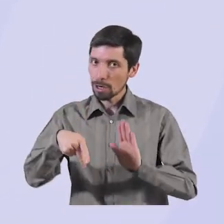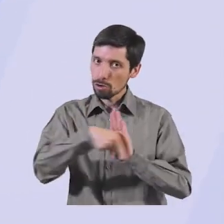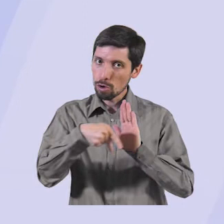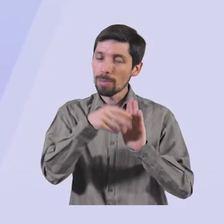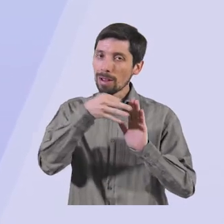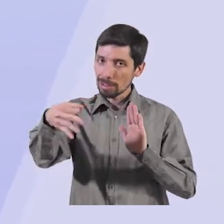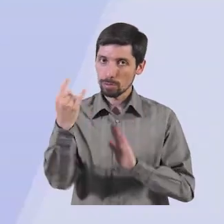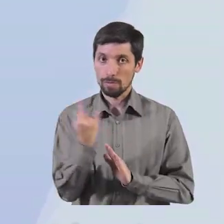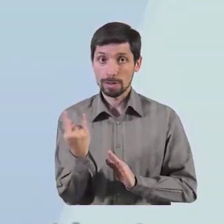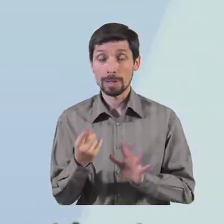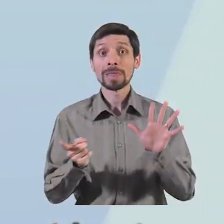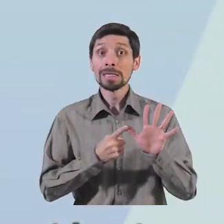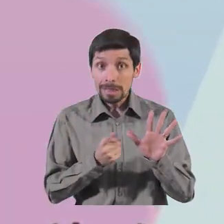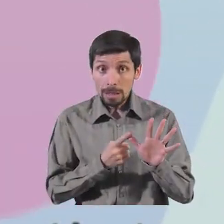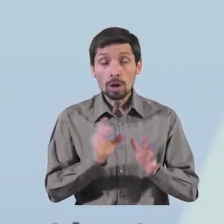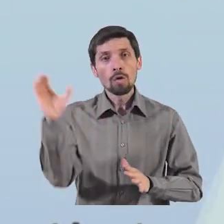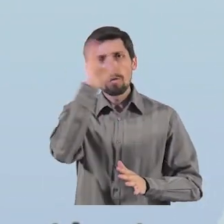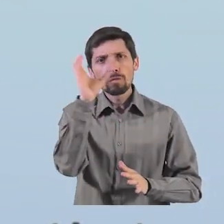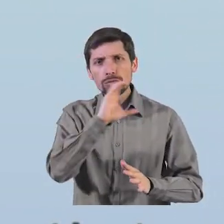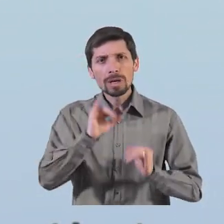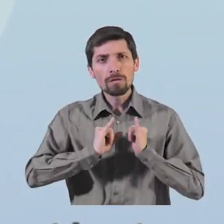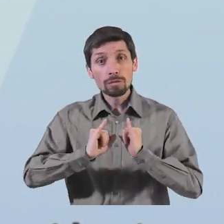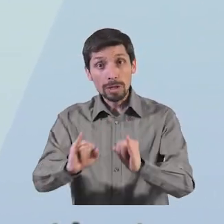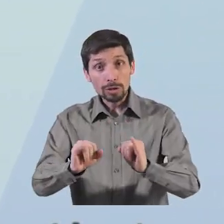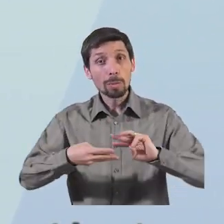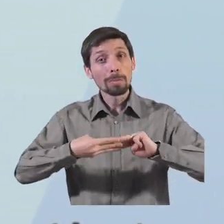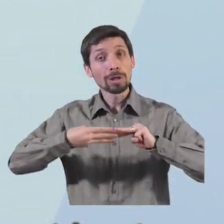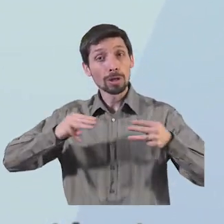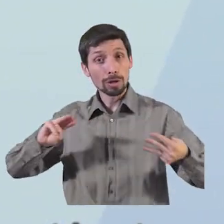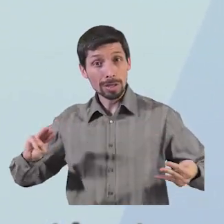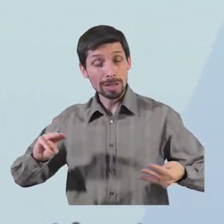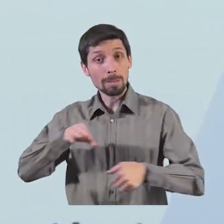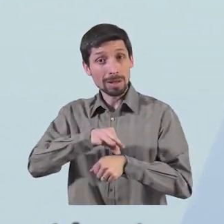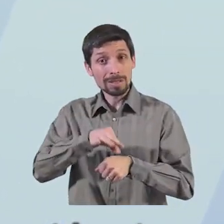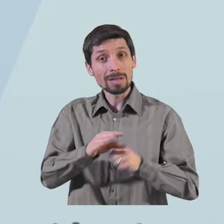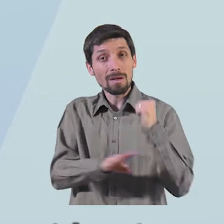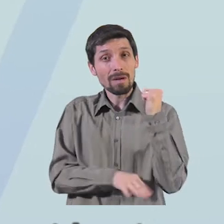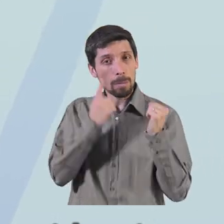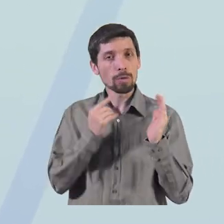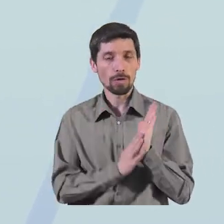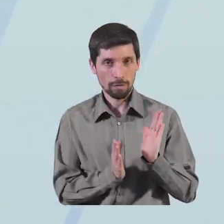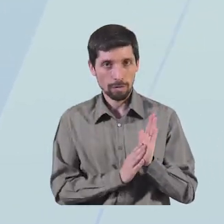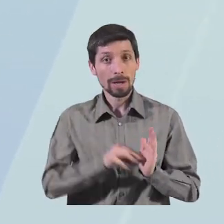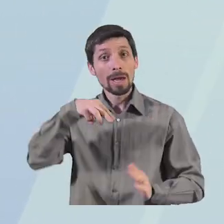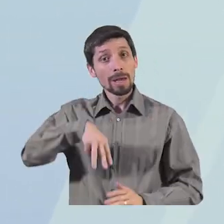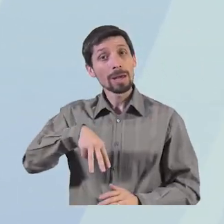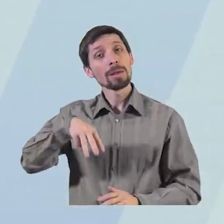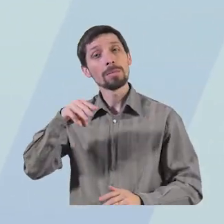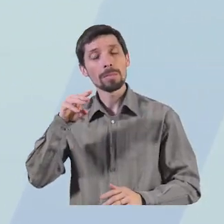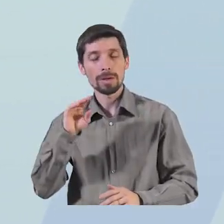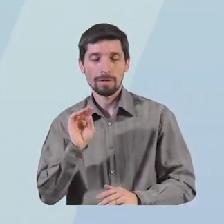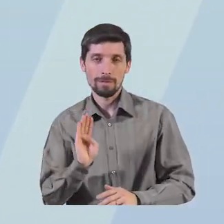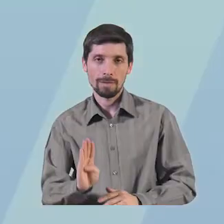en la universidad. Y buscar información con la metodología de la medicina basada en evidencia, MBE.